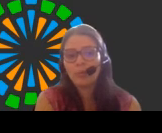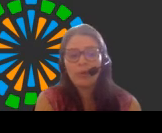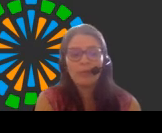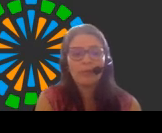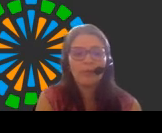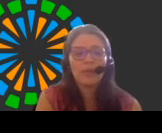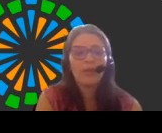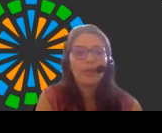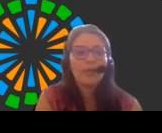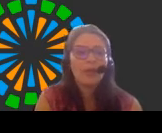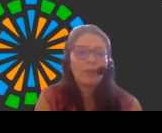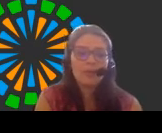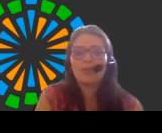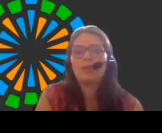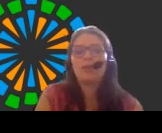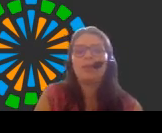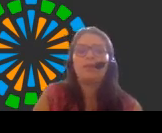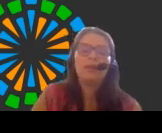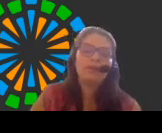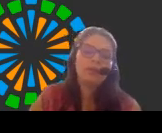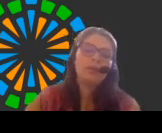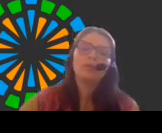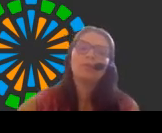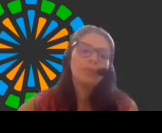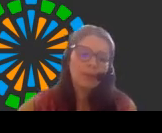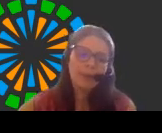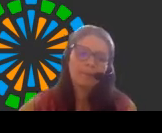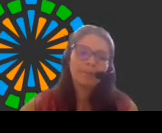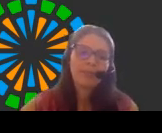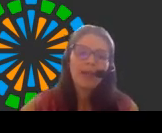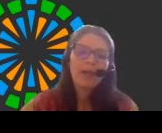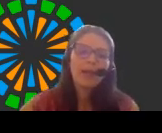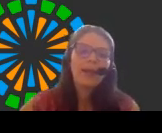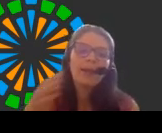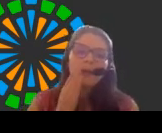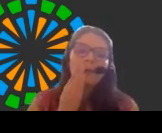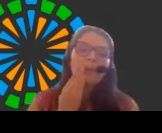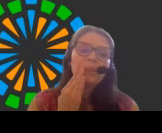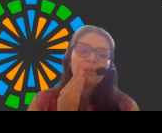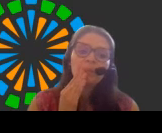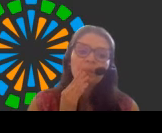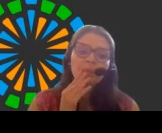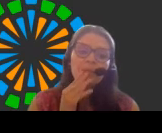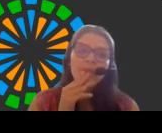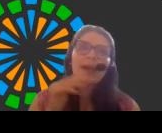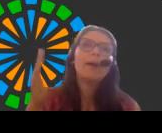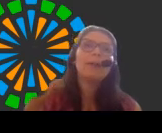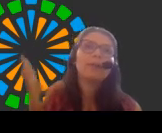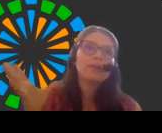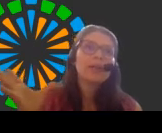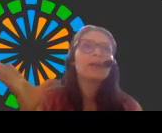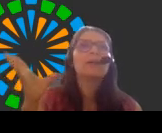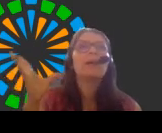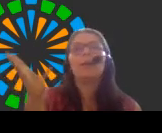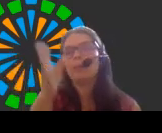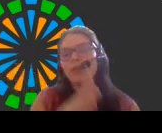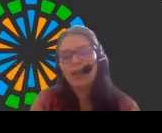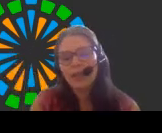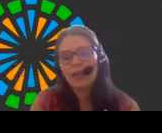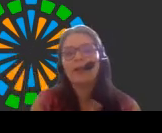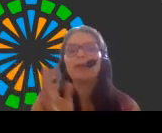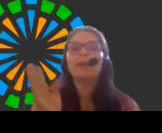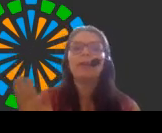nos podemos juntar y aprovechar el ratito súper bien Hablando ya